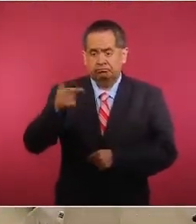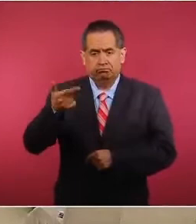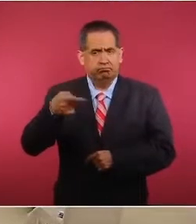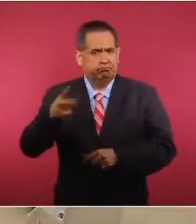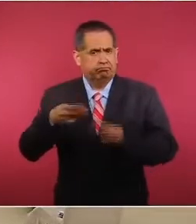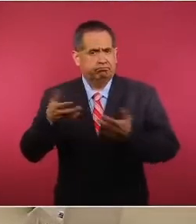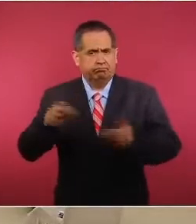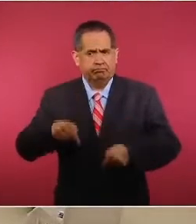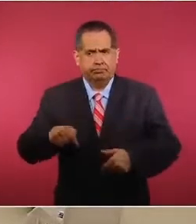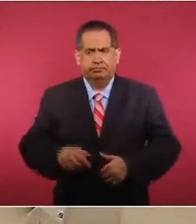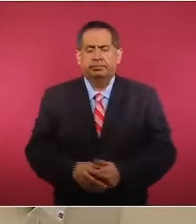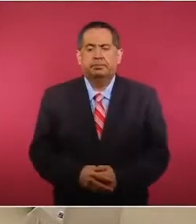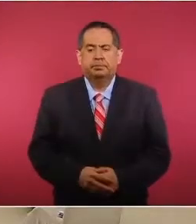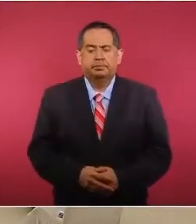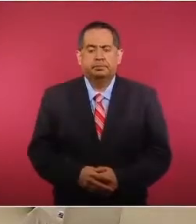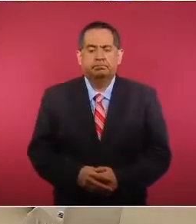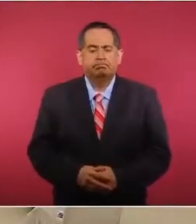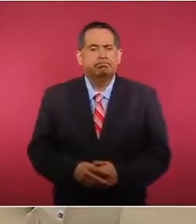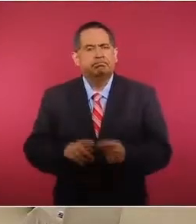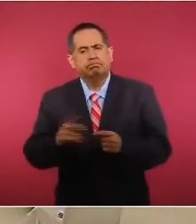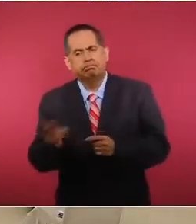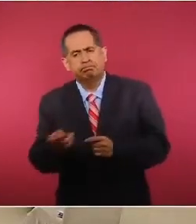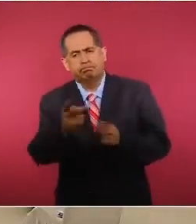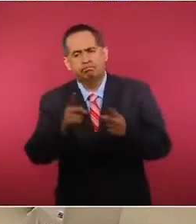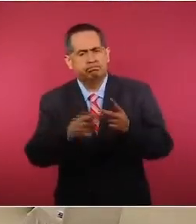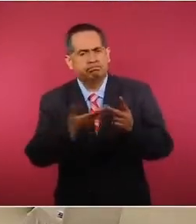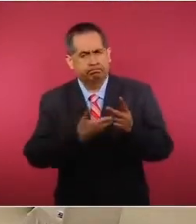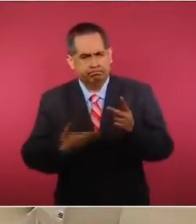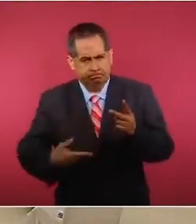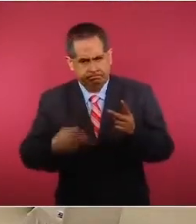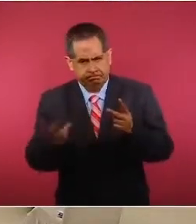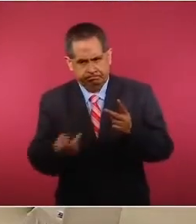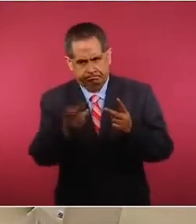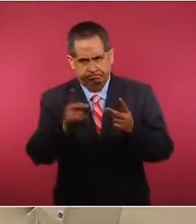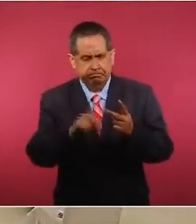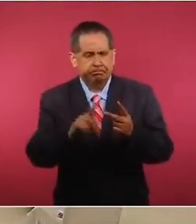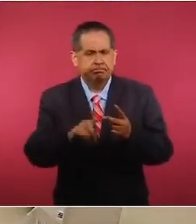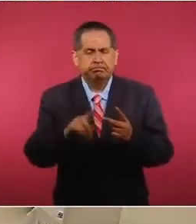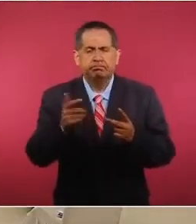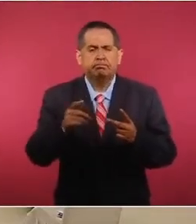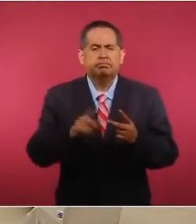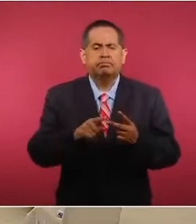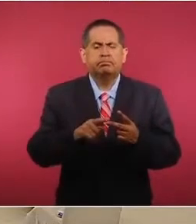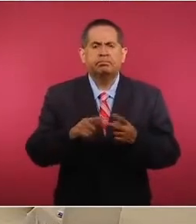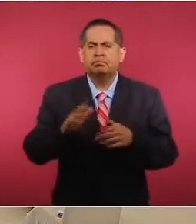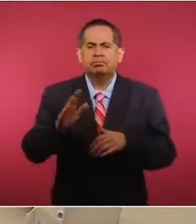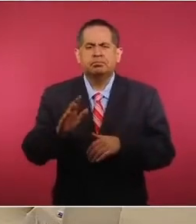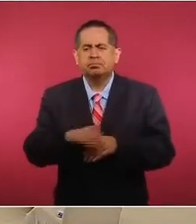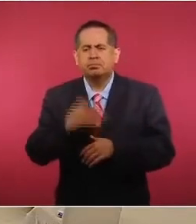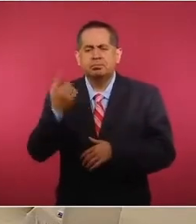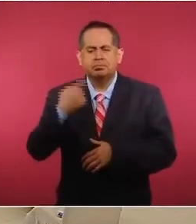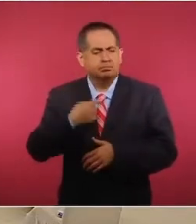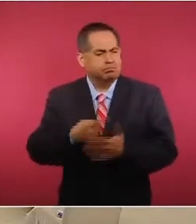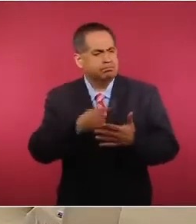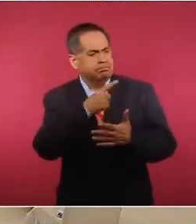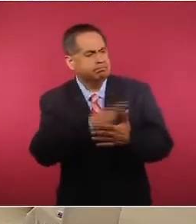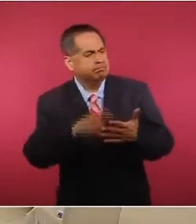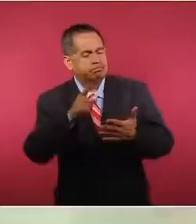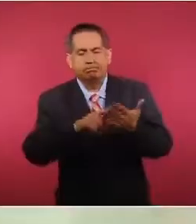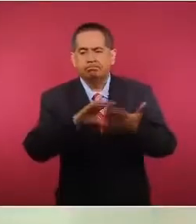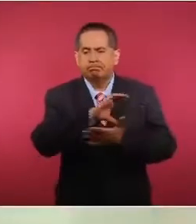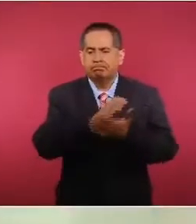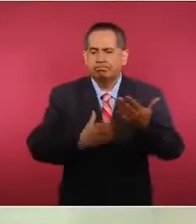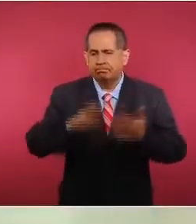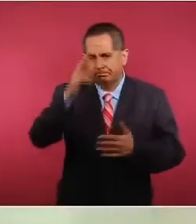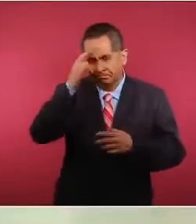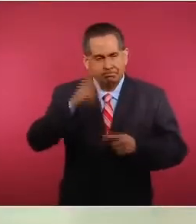Presidente, si me permite otra pregunta, le quiero preguntar sobre por qué fue que se canceló el contrato que se